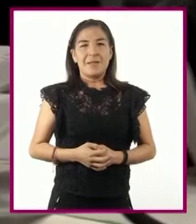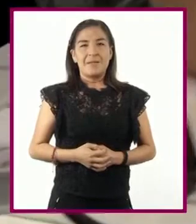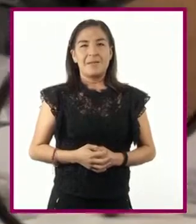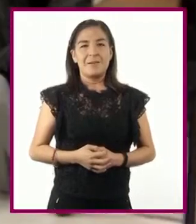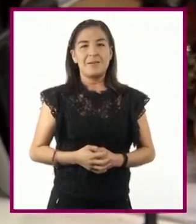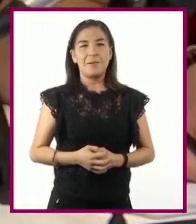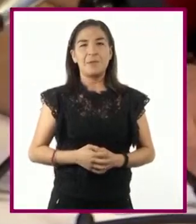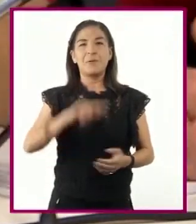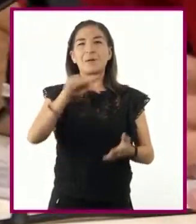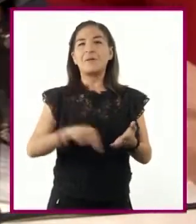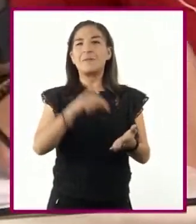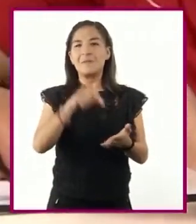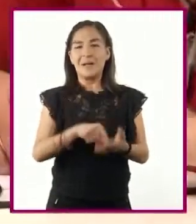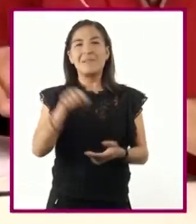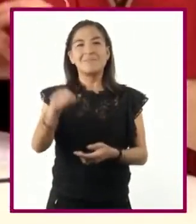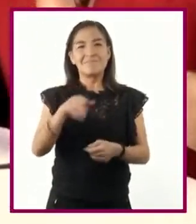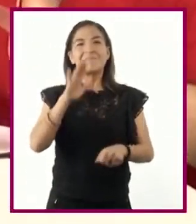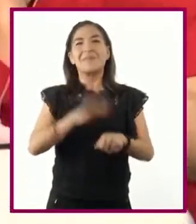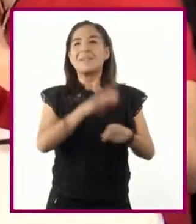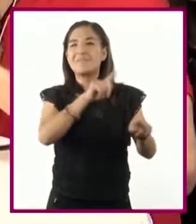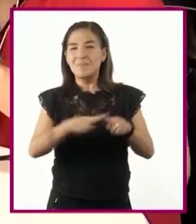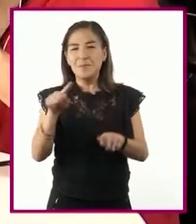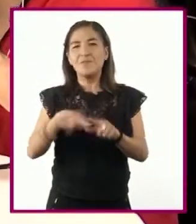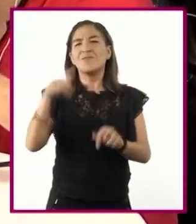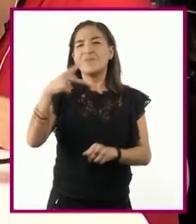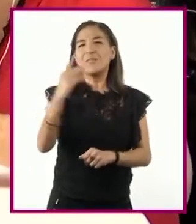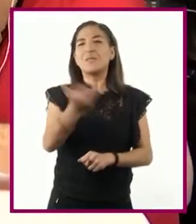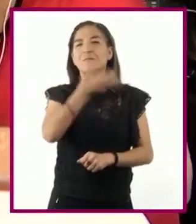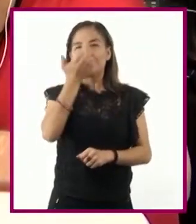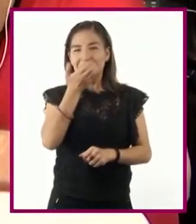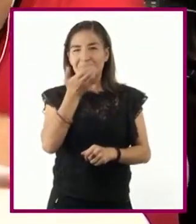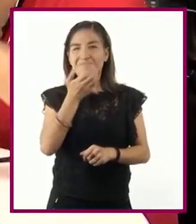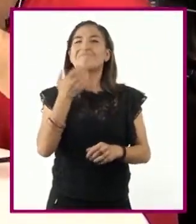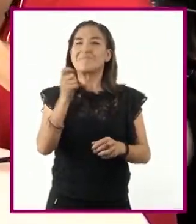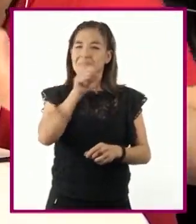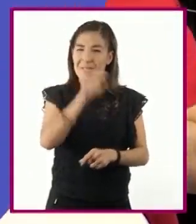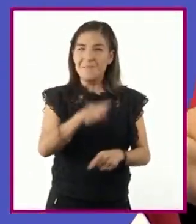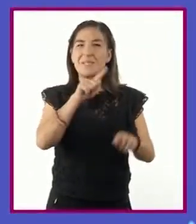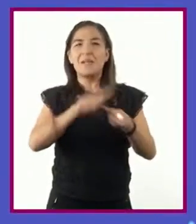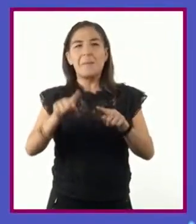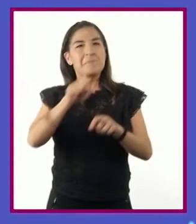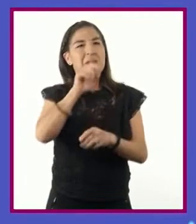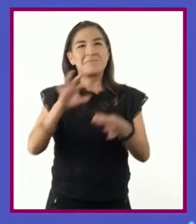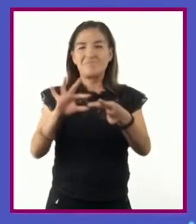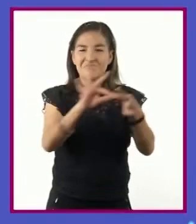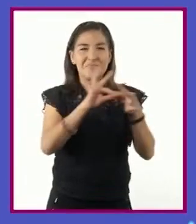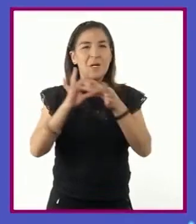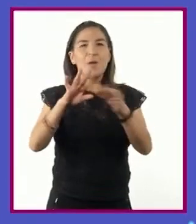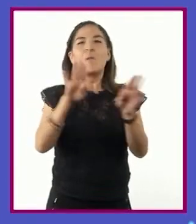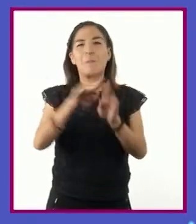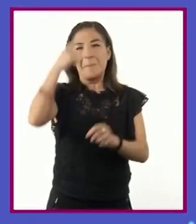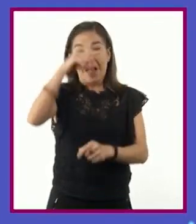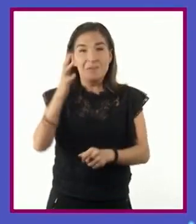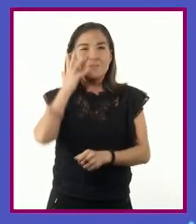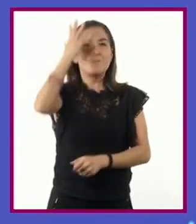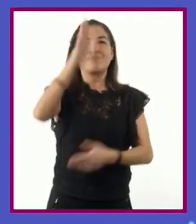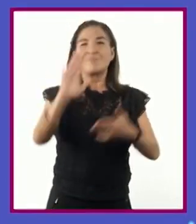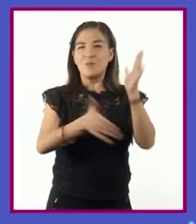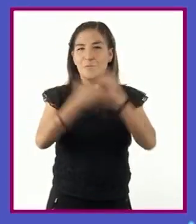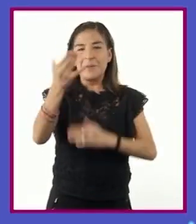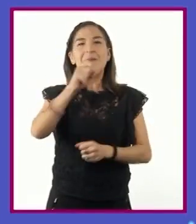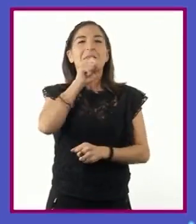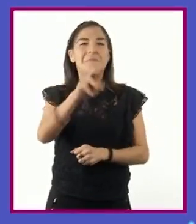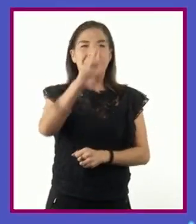Lugares remotos, costumbres diferentes, pero unidos en el deseo de la superación y el